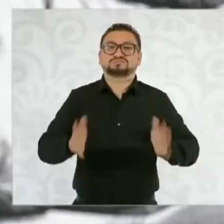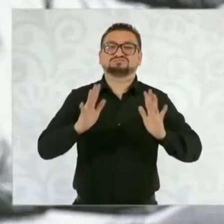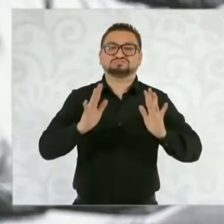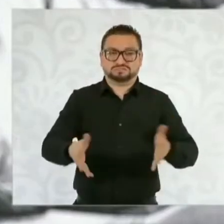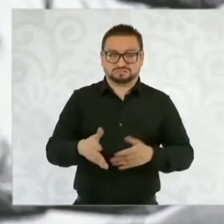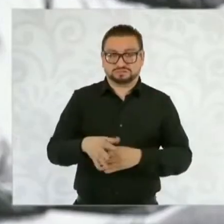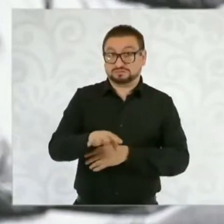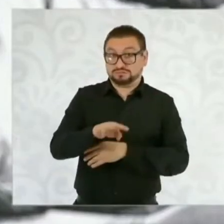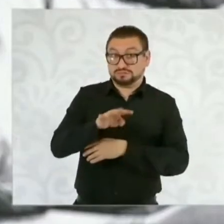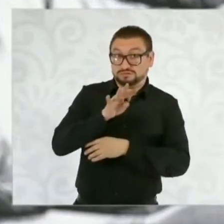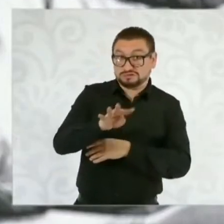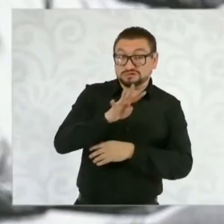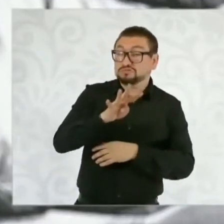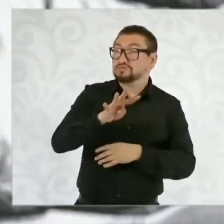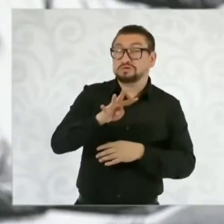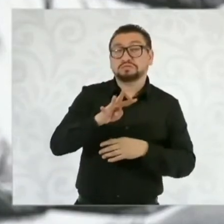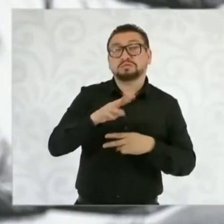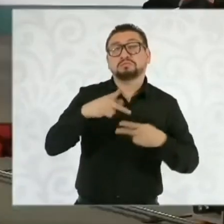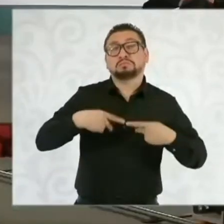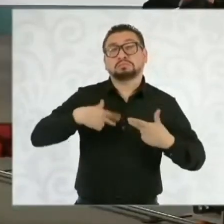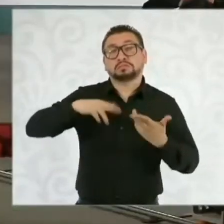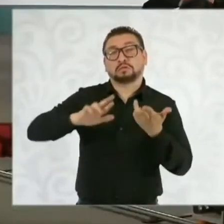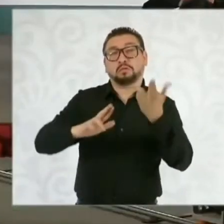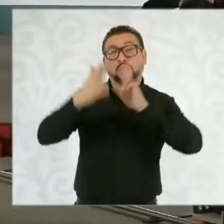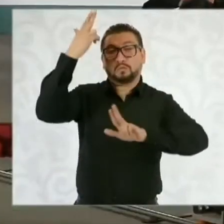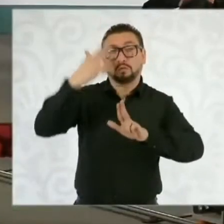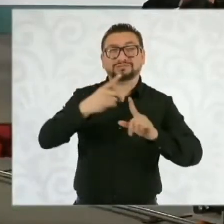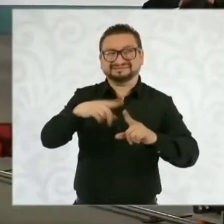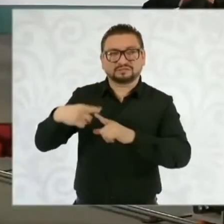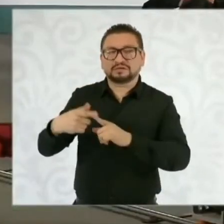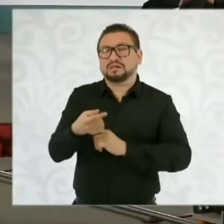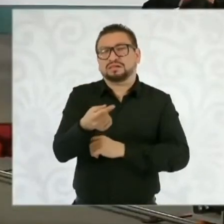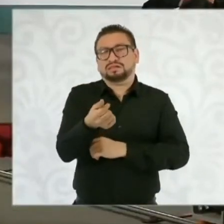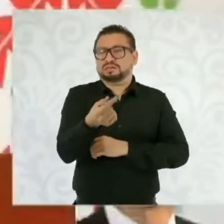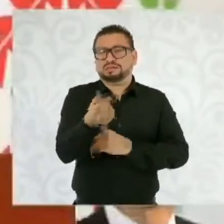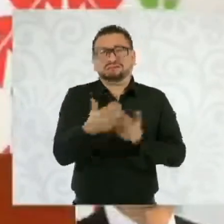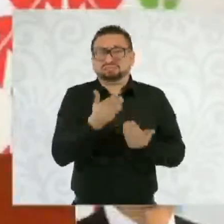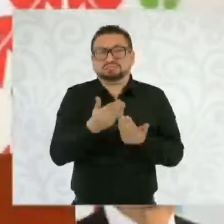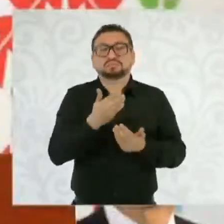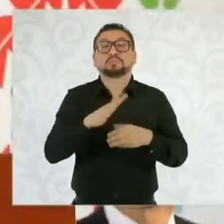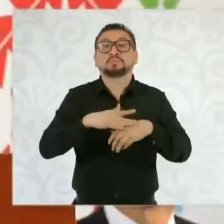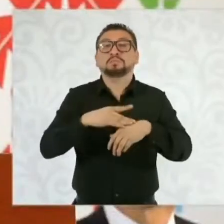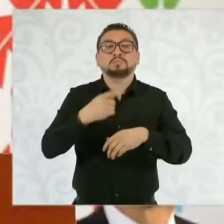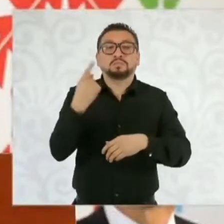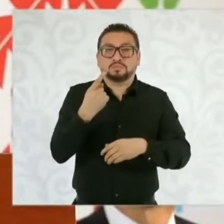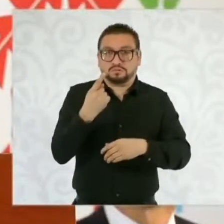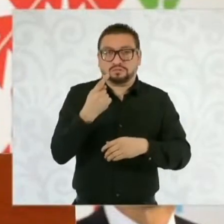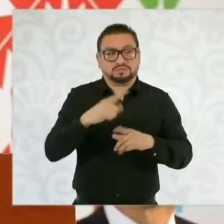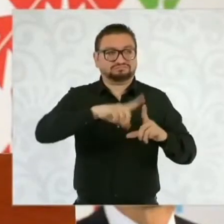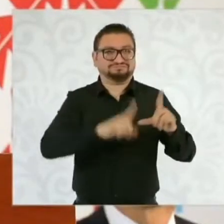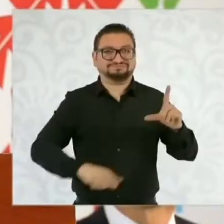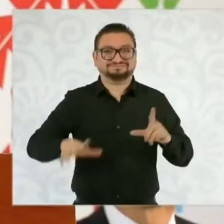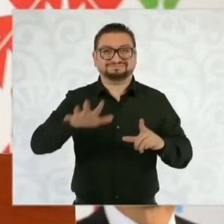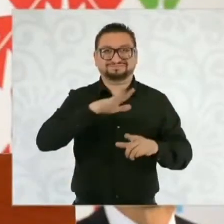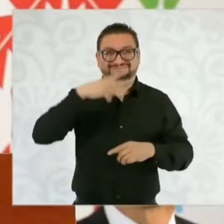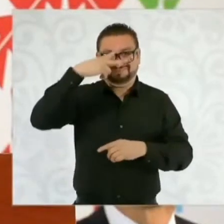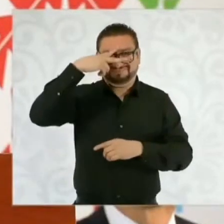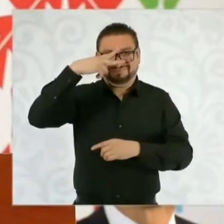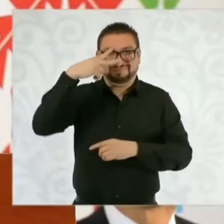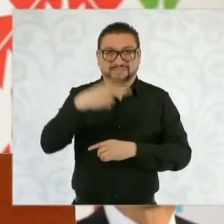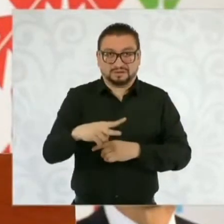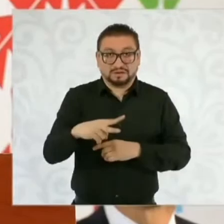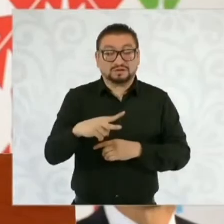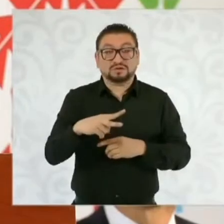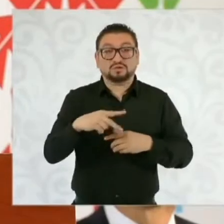solo 19 huelgas, que es realmente nada, siendo México estando dentro de los